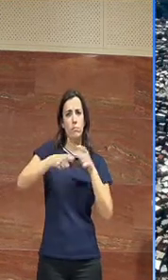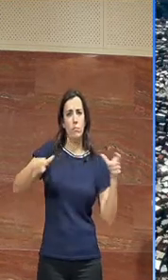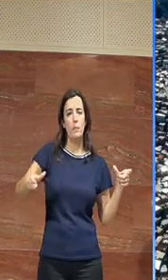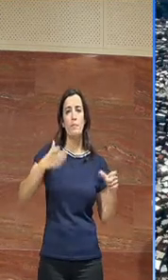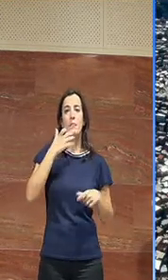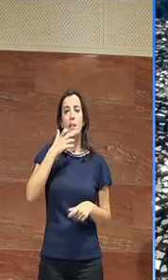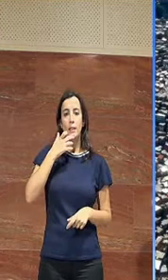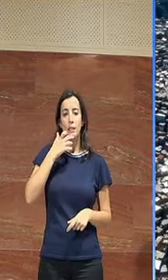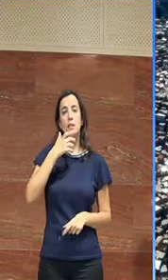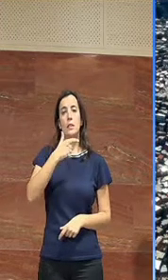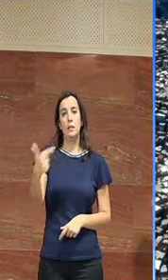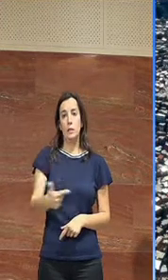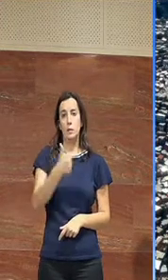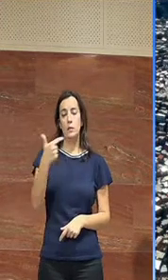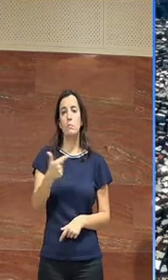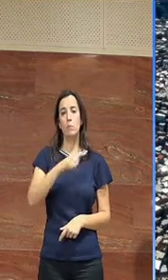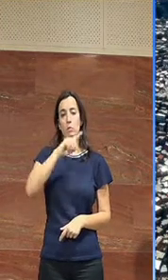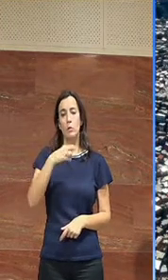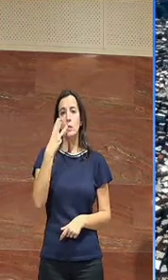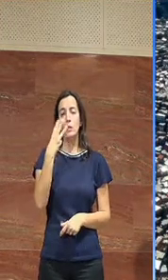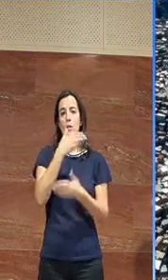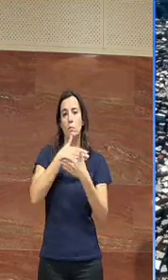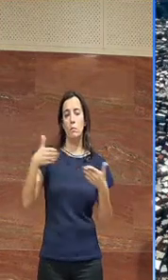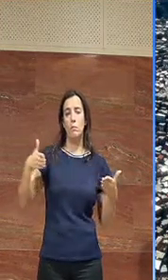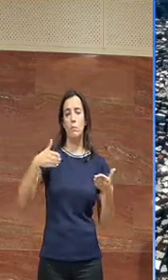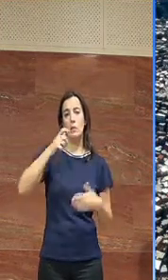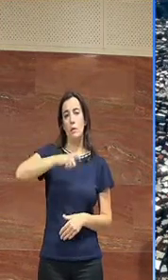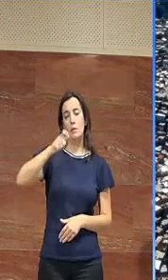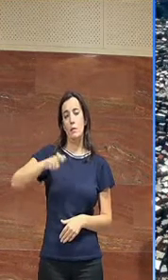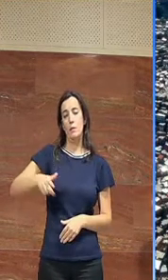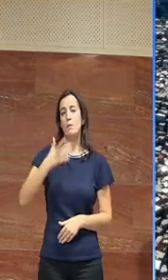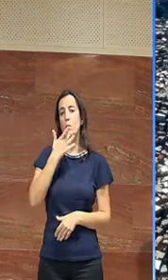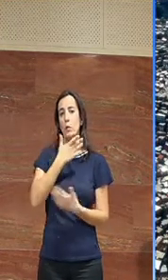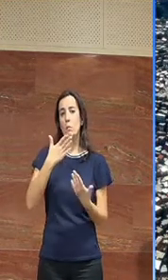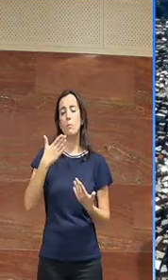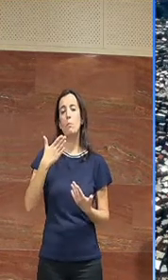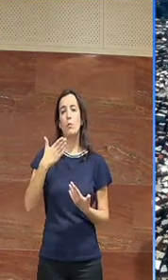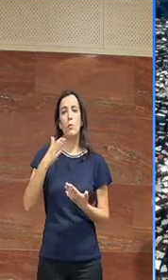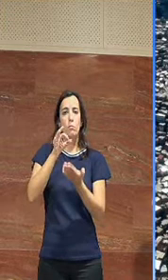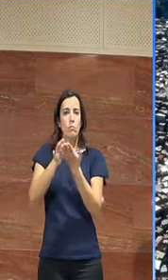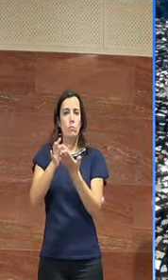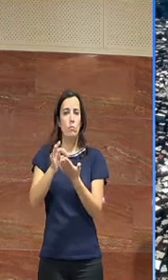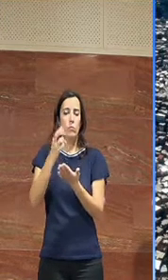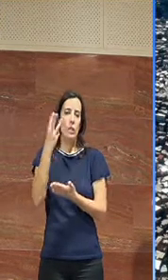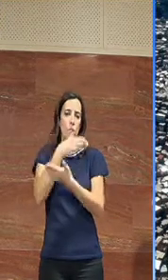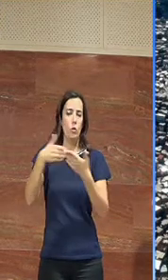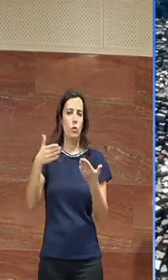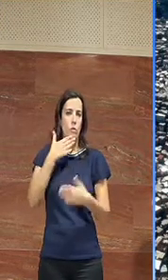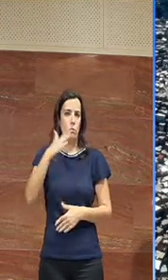por los 3 millones de habitantes que tiene, por ejemplo, Madrid, bueno, 3 millones aproximados, no puede que tenga